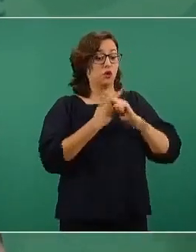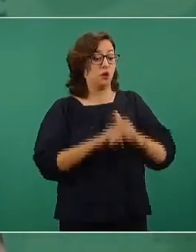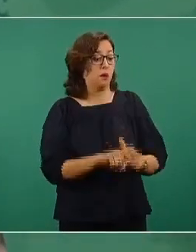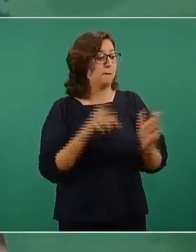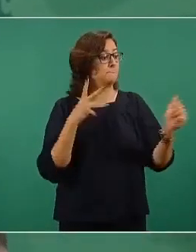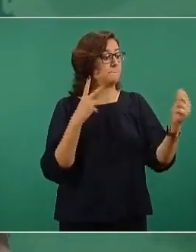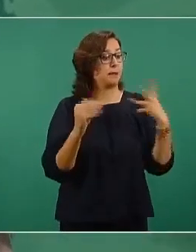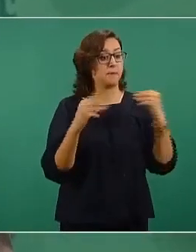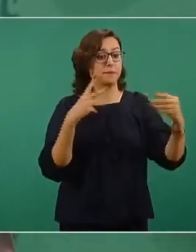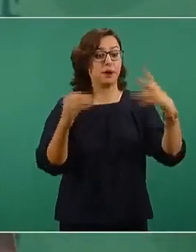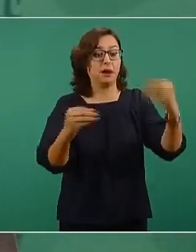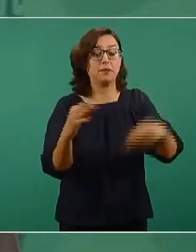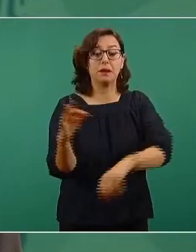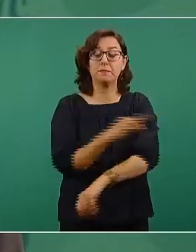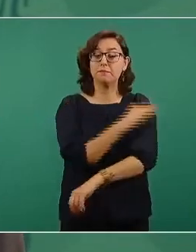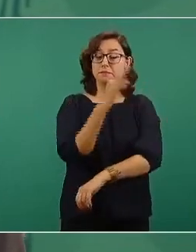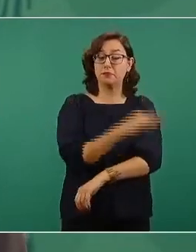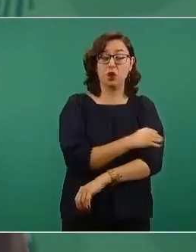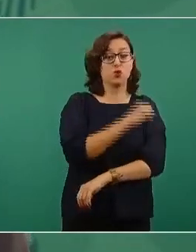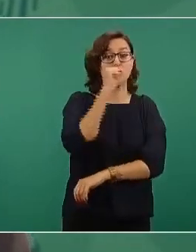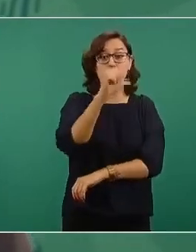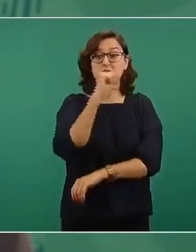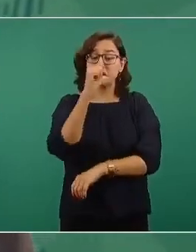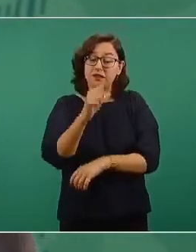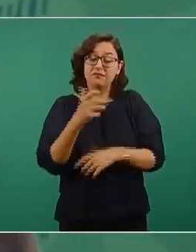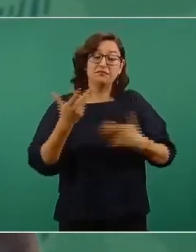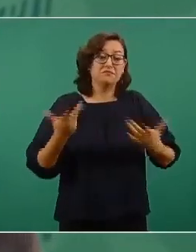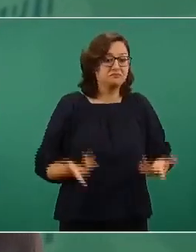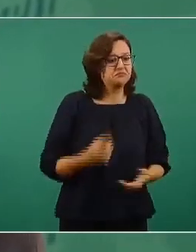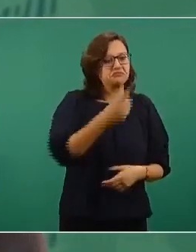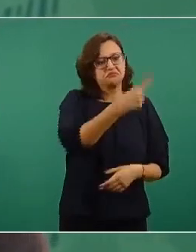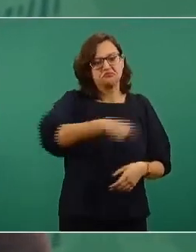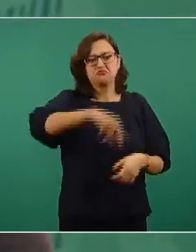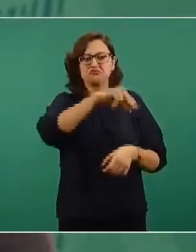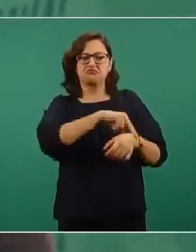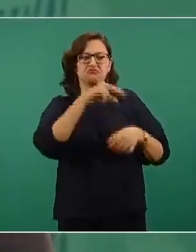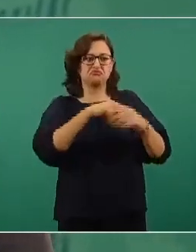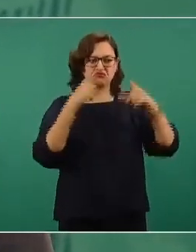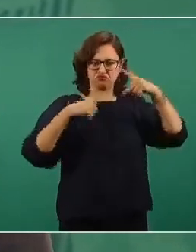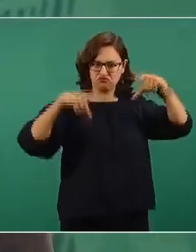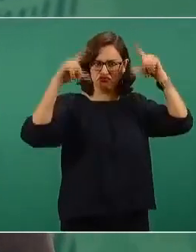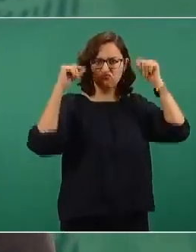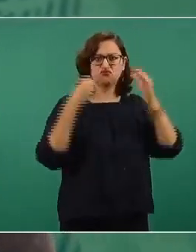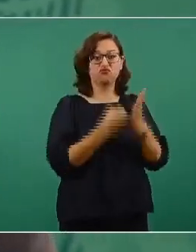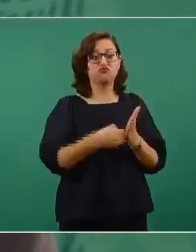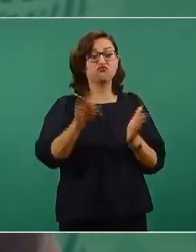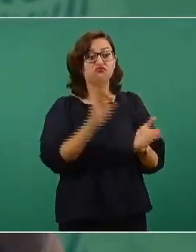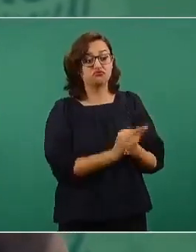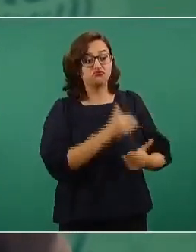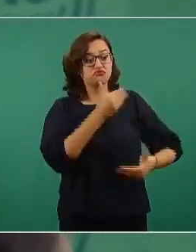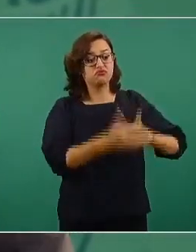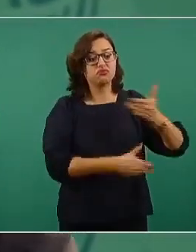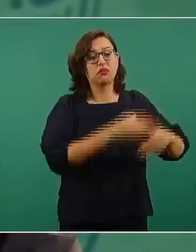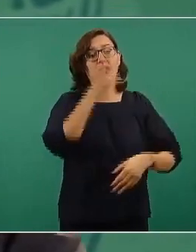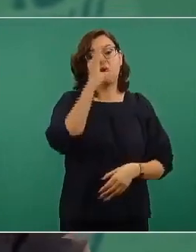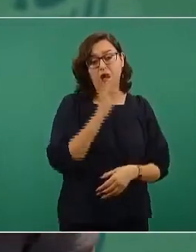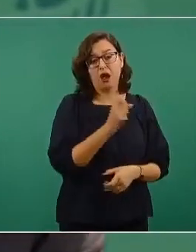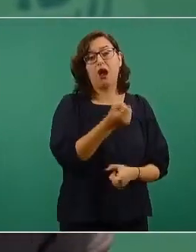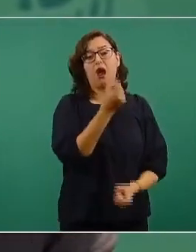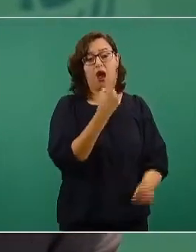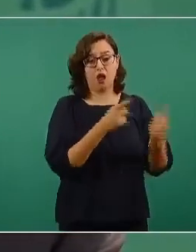desgraciadamente, algunos de estos médicos, enfermeras, perdieron la vida. Entonces, eso es